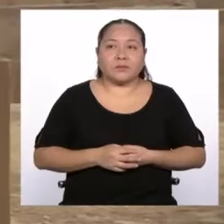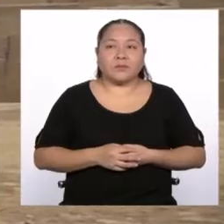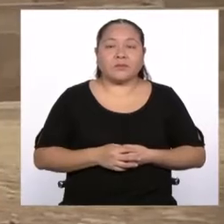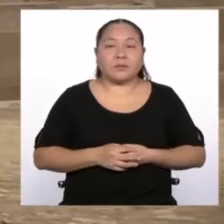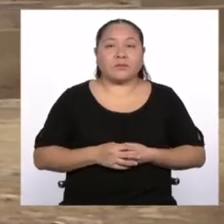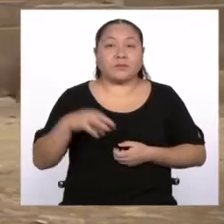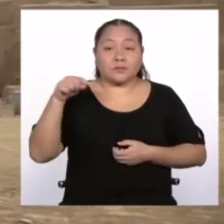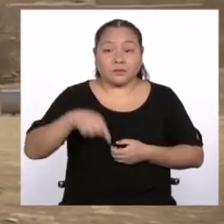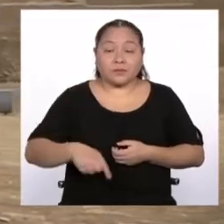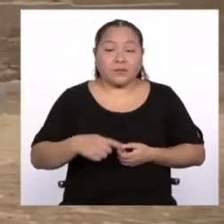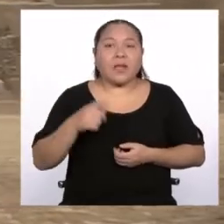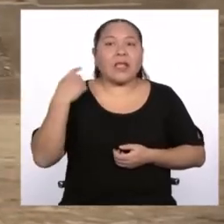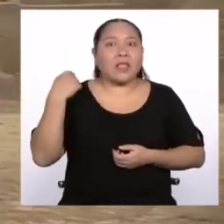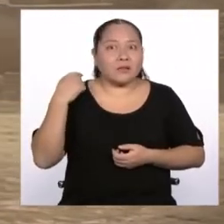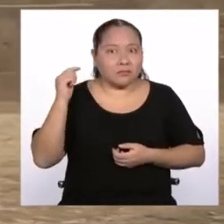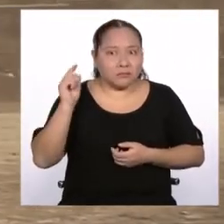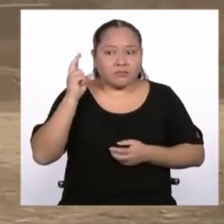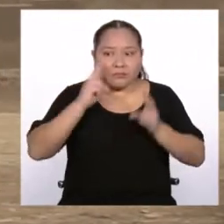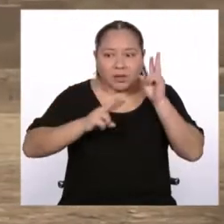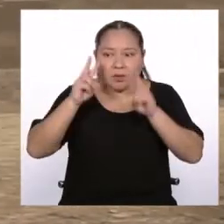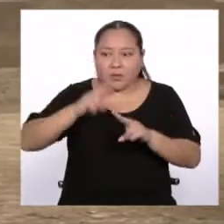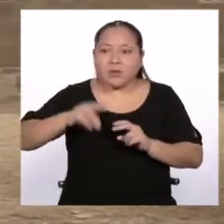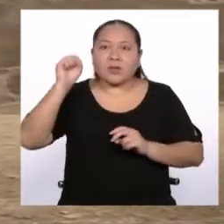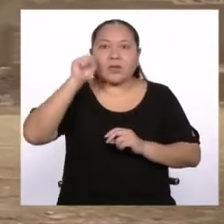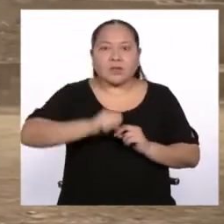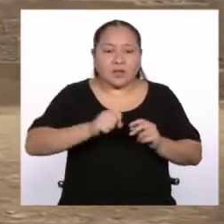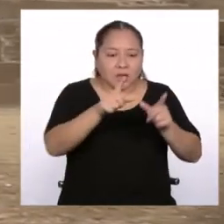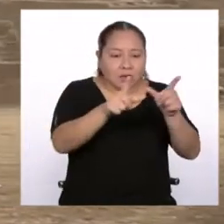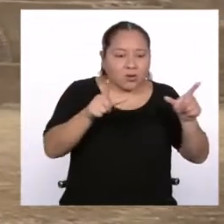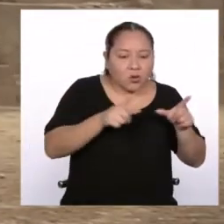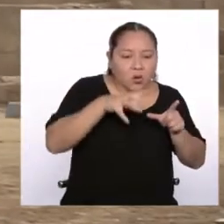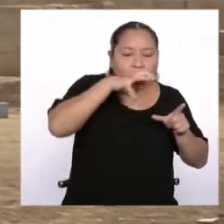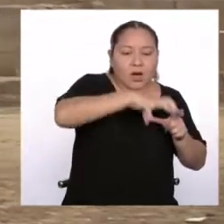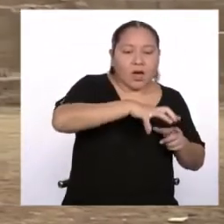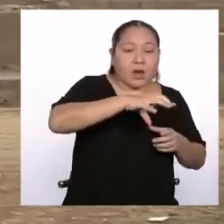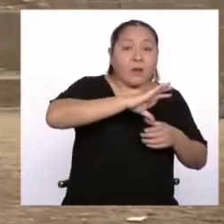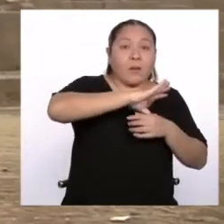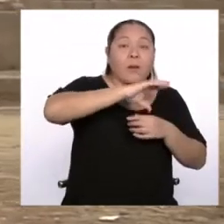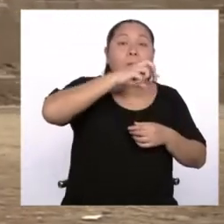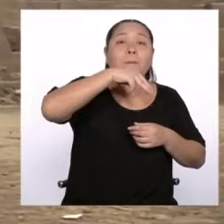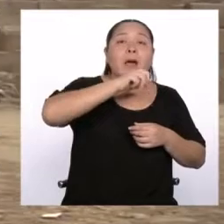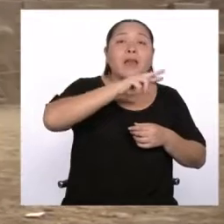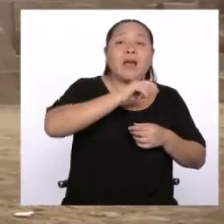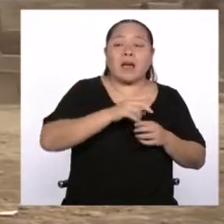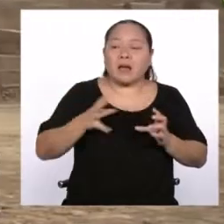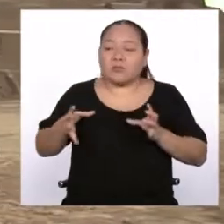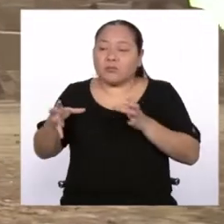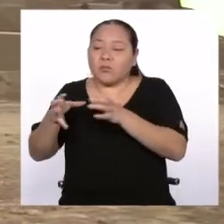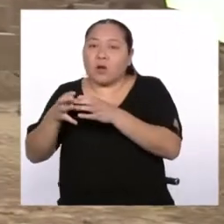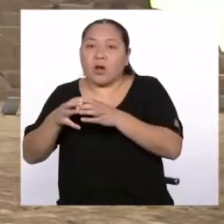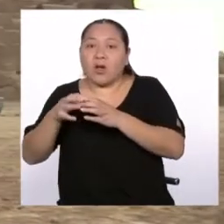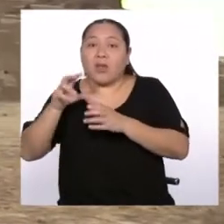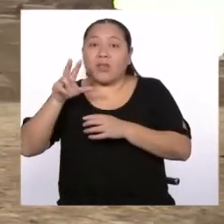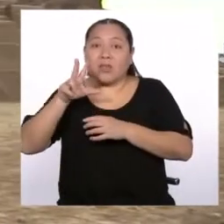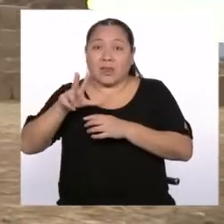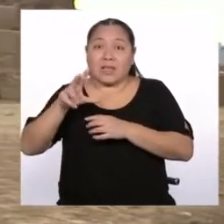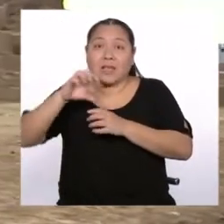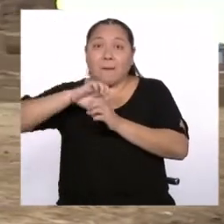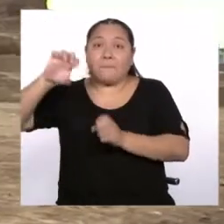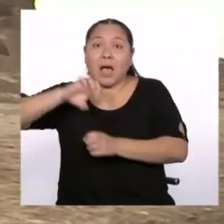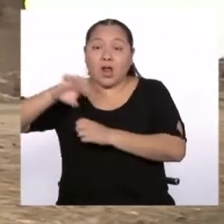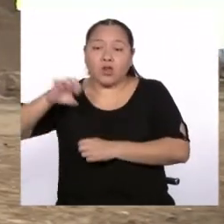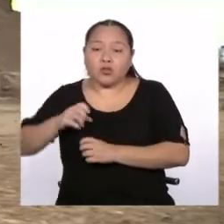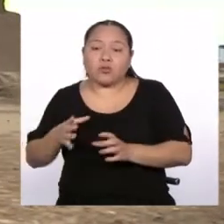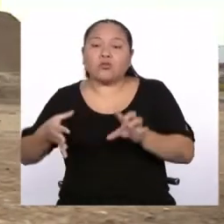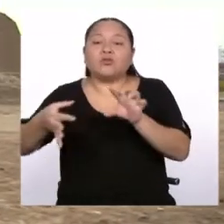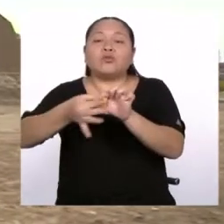Acá tenemos un testimonio que conecta la ciudad de Maranga y la Huaca Tres Palos con Mateo Salado, ¿no? Hay otros